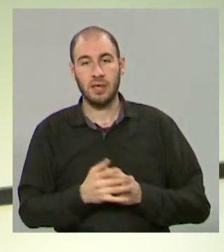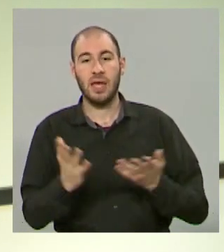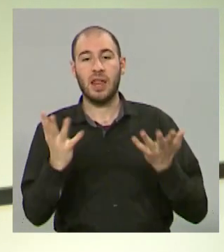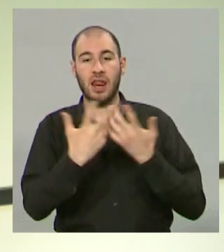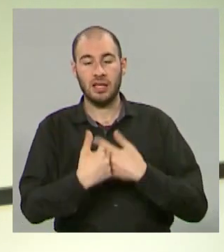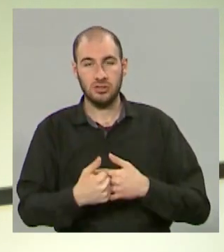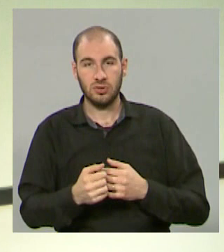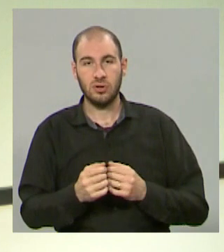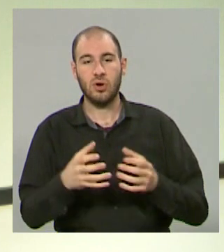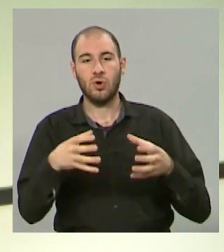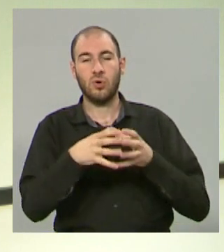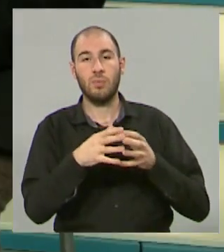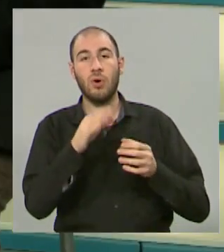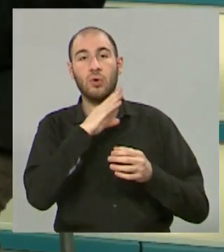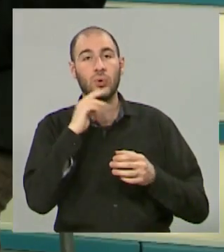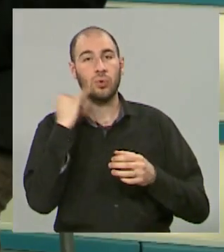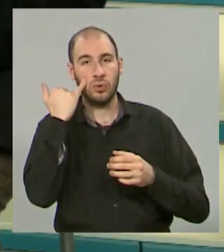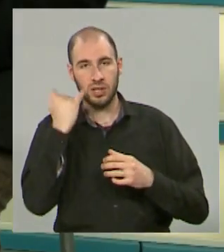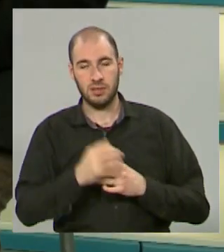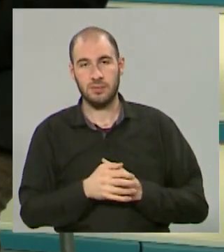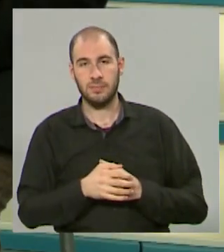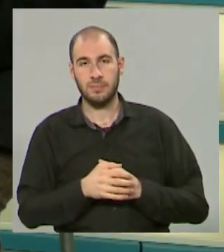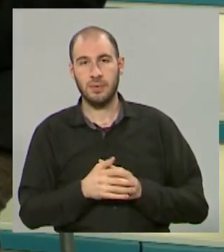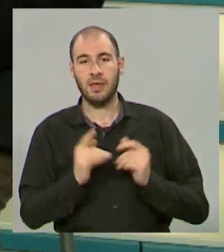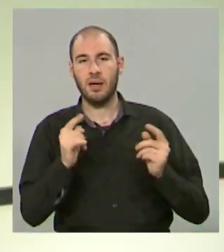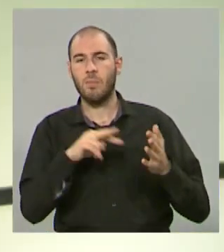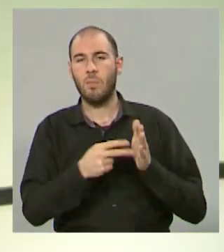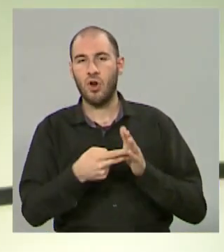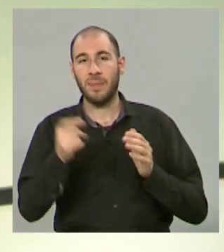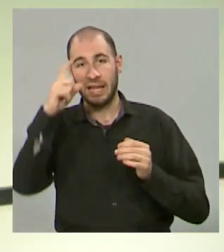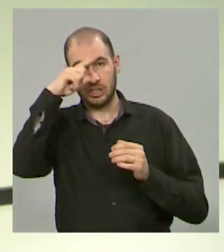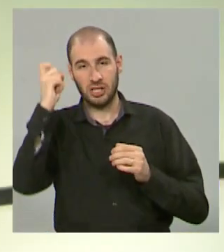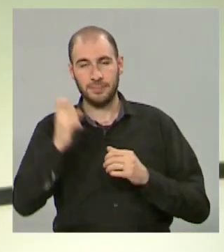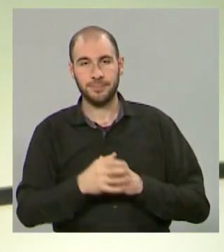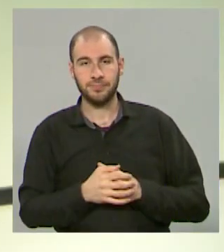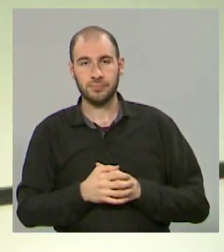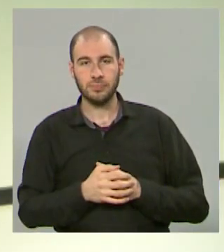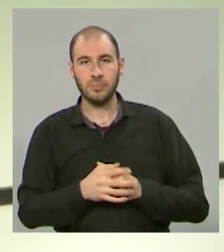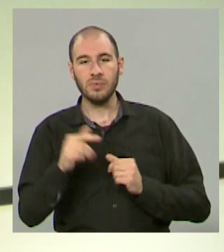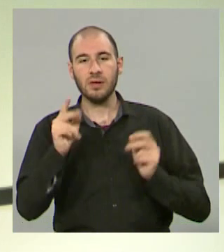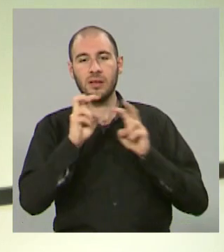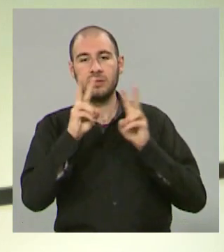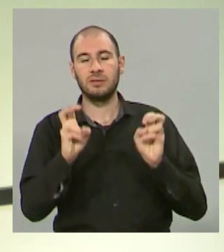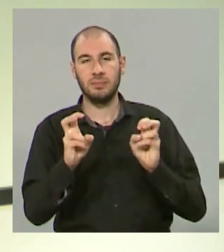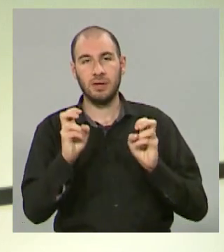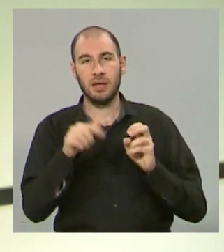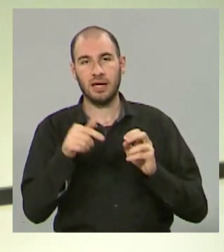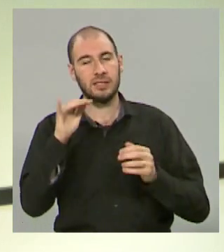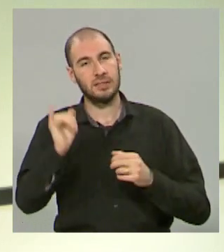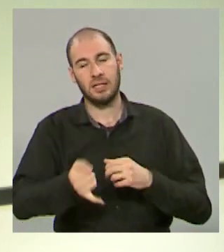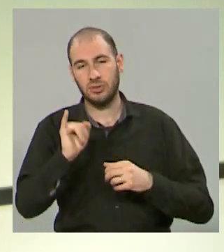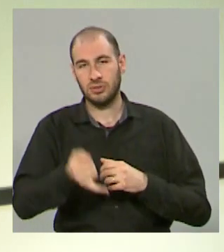relación con la organización de Jujuy y el conflicto a nivel nacional. Claro. Son causas en donde es